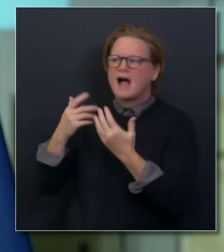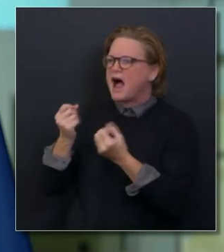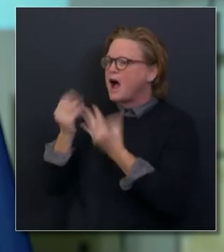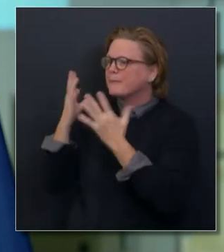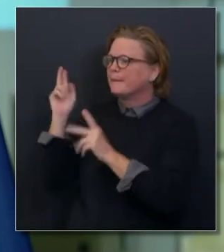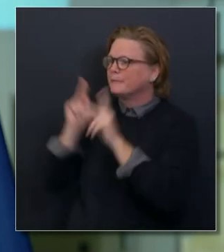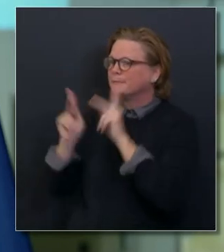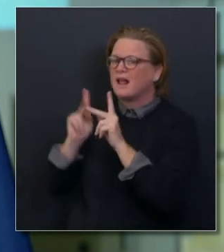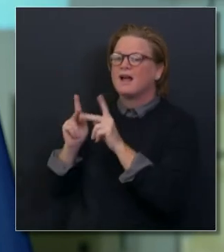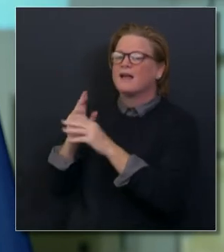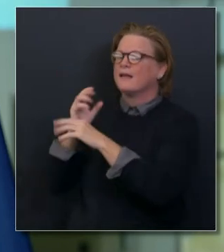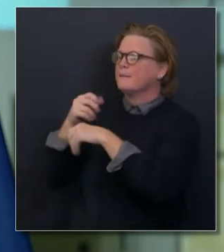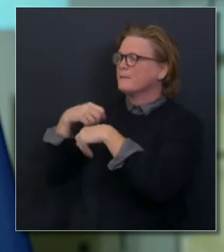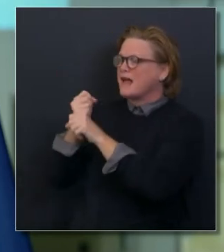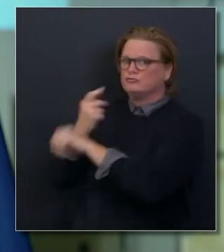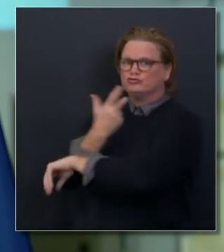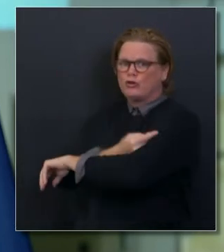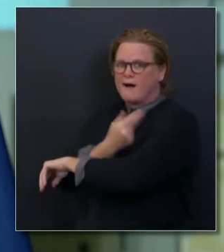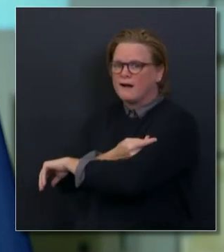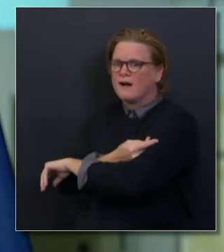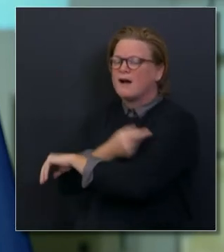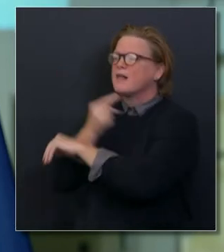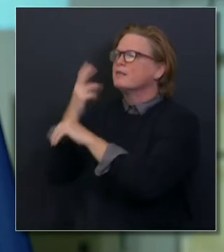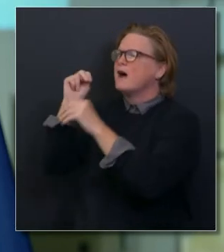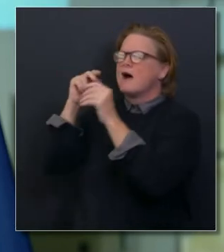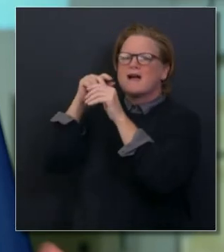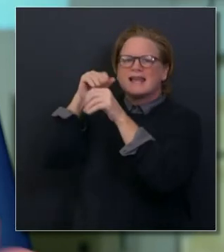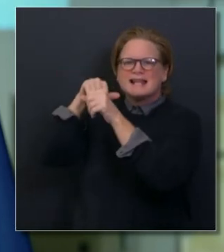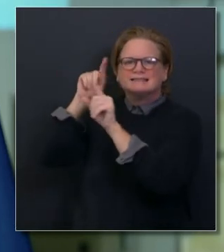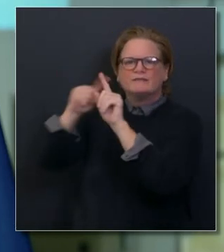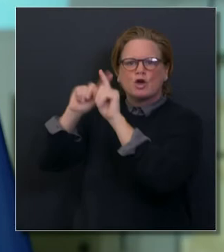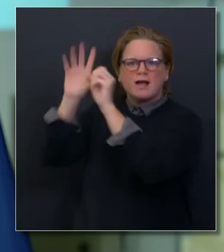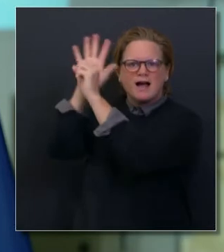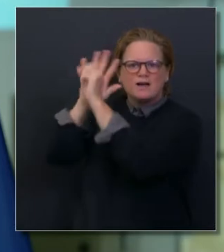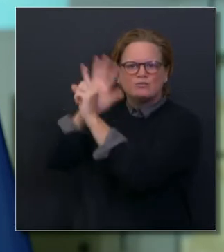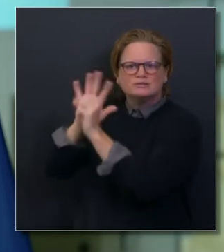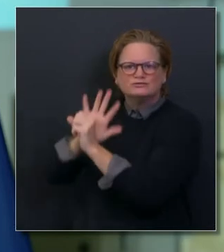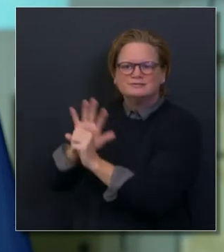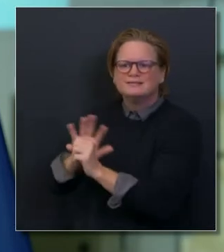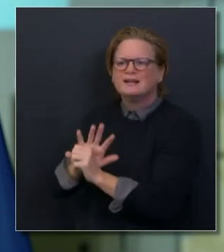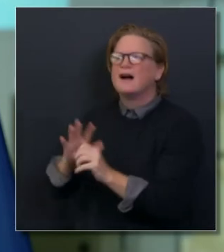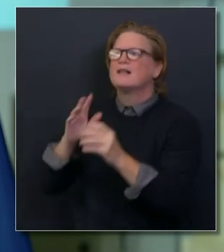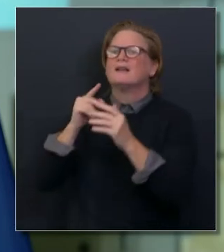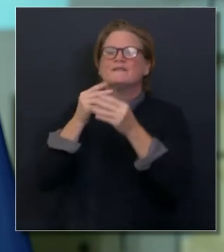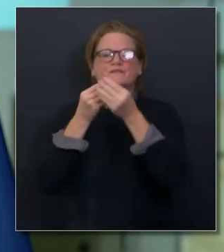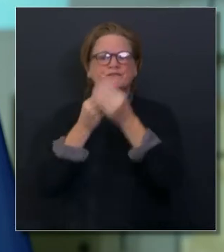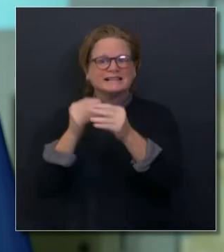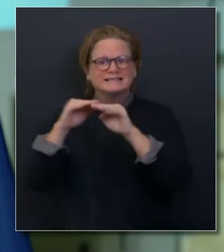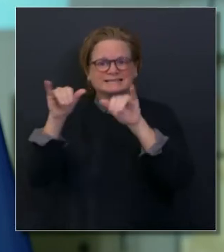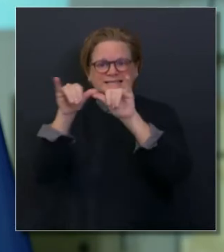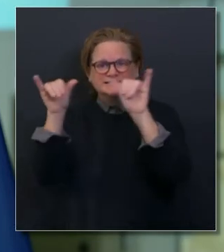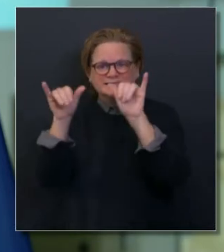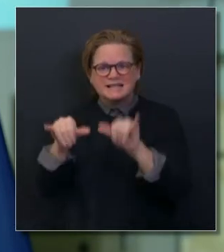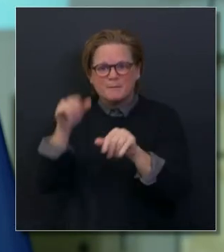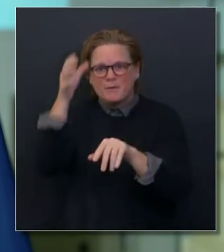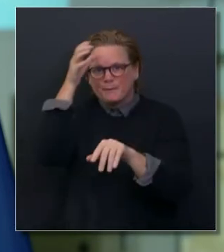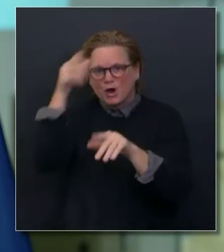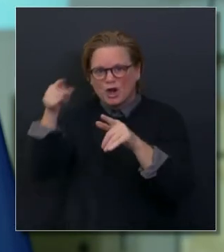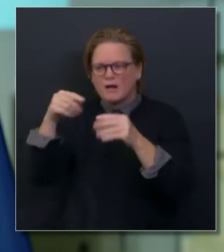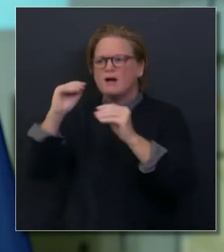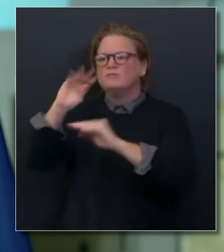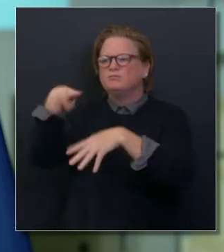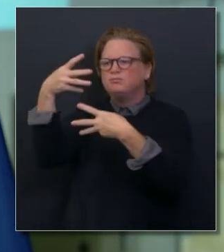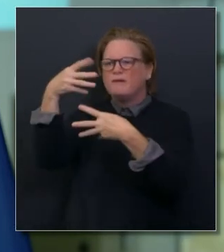conecta a los socios federales con los socios estatales, los estados estatales con socios locales, y estamos agregando componentes